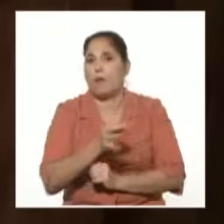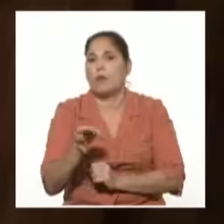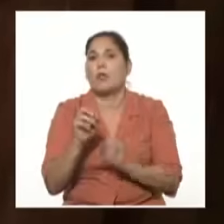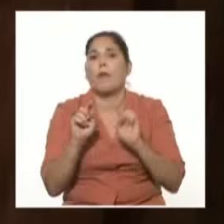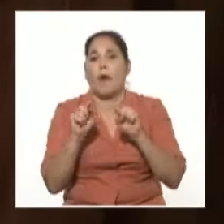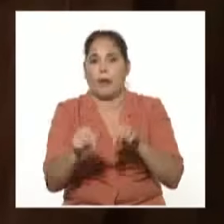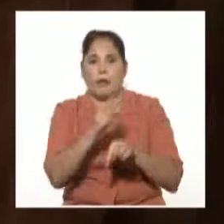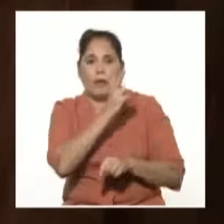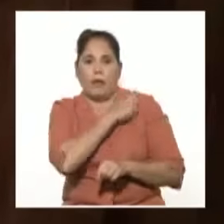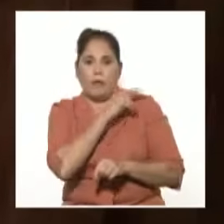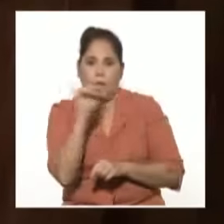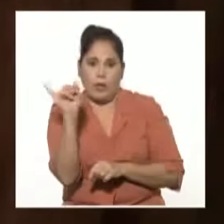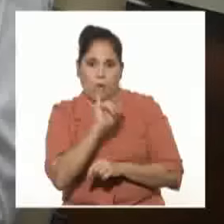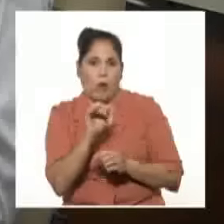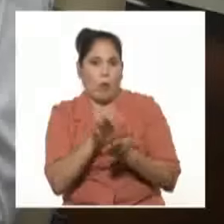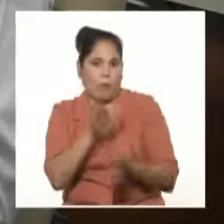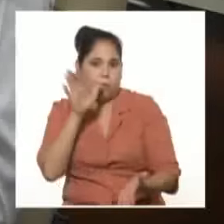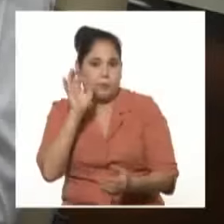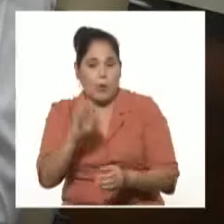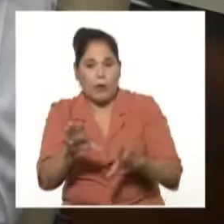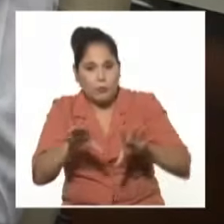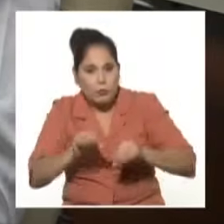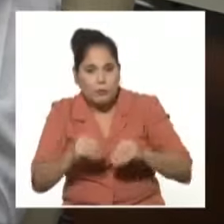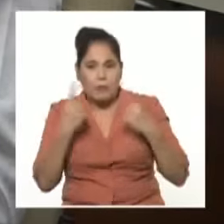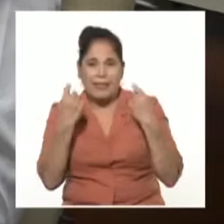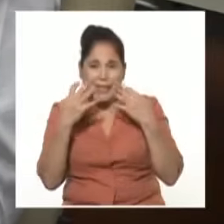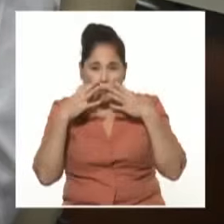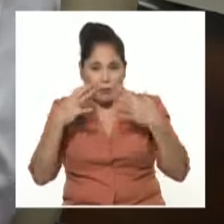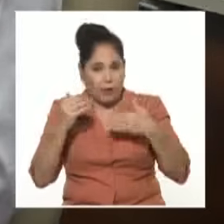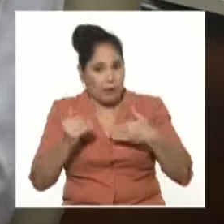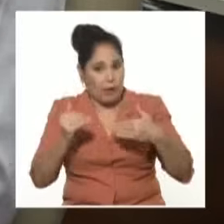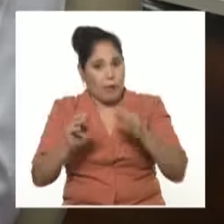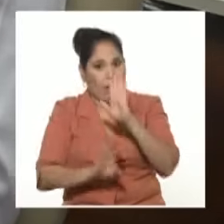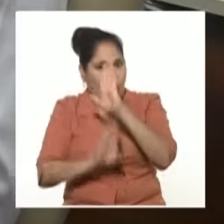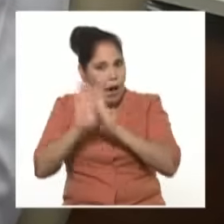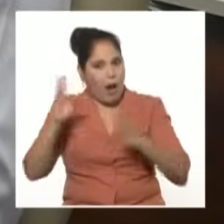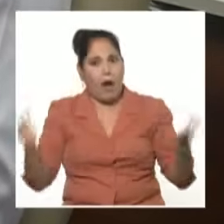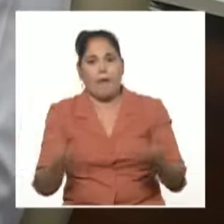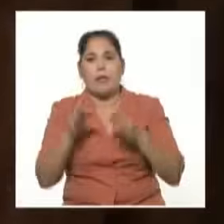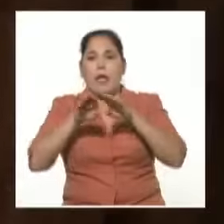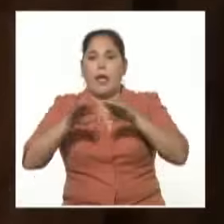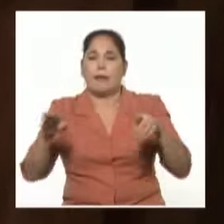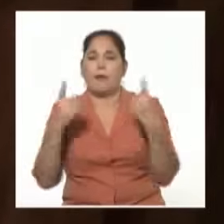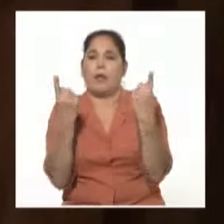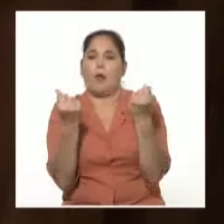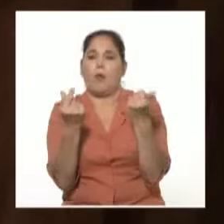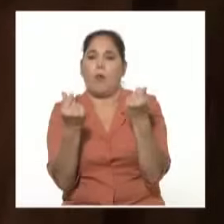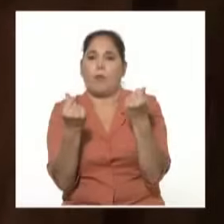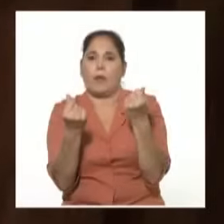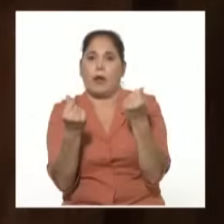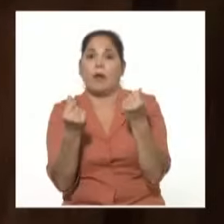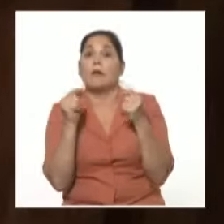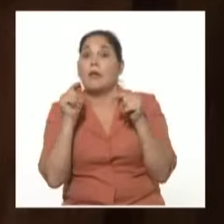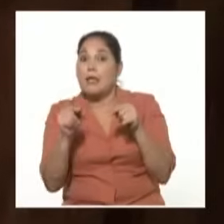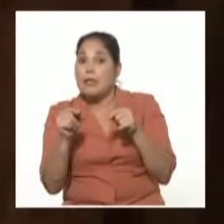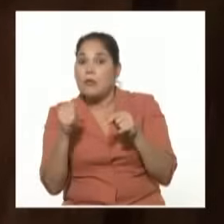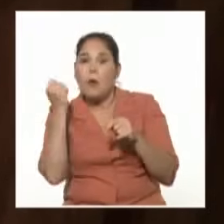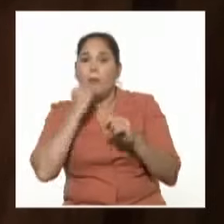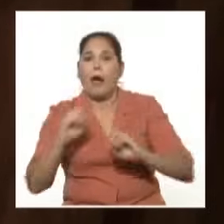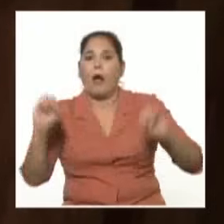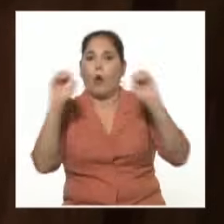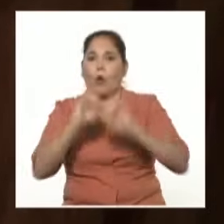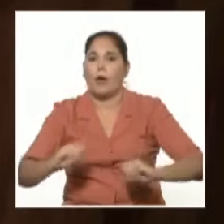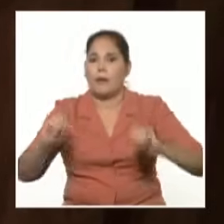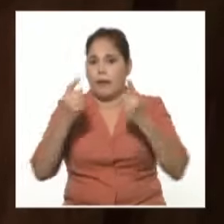cuadro. Asumimos la necesidad impostergable de avanzar hacia la estabilidad macroeconómica. Eso implica ordenar las